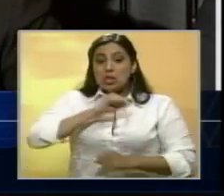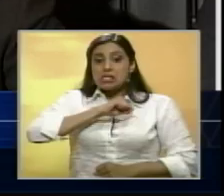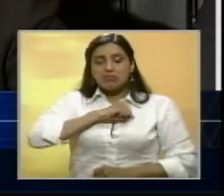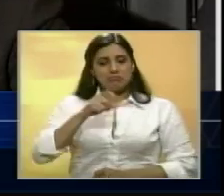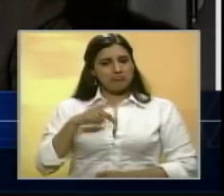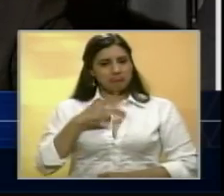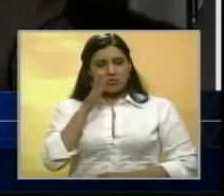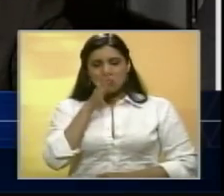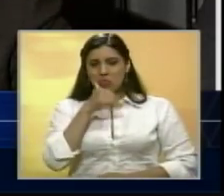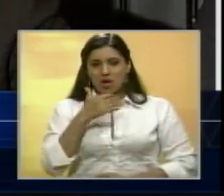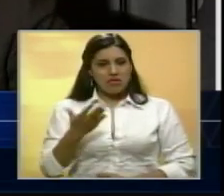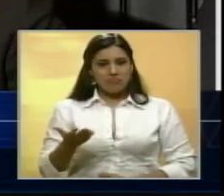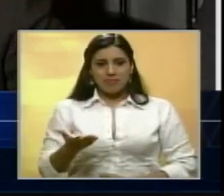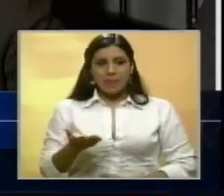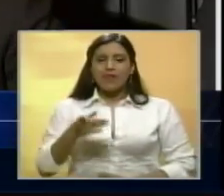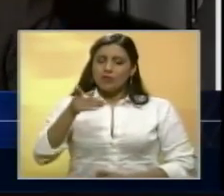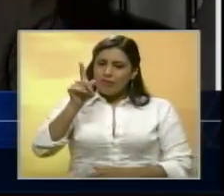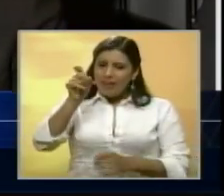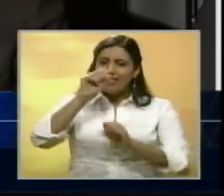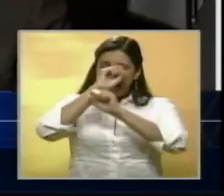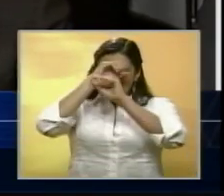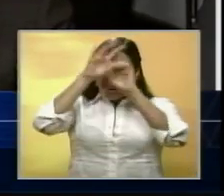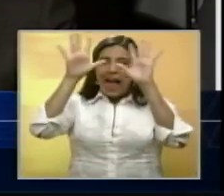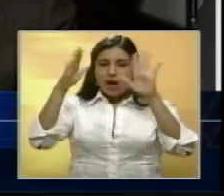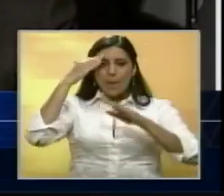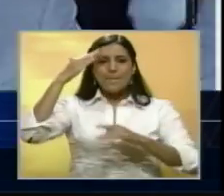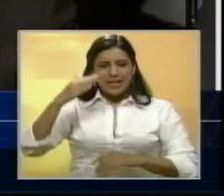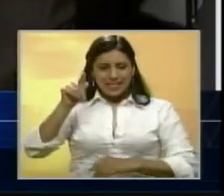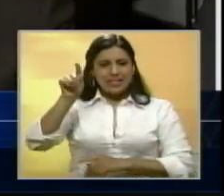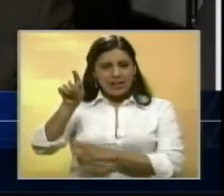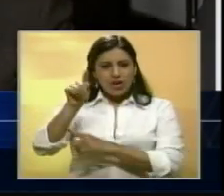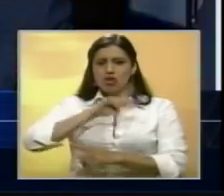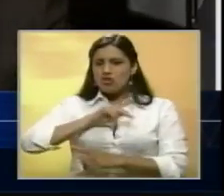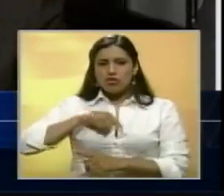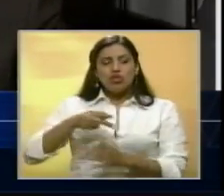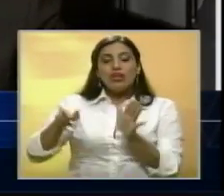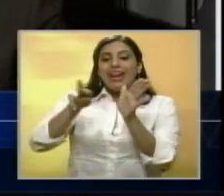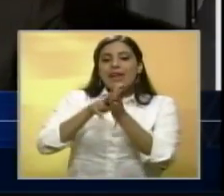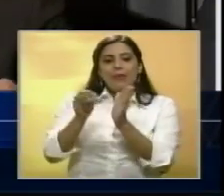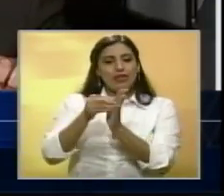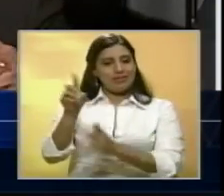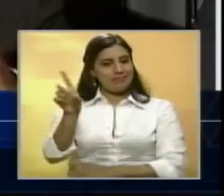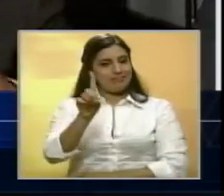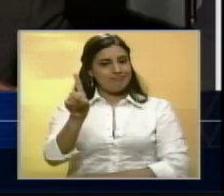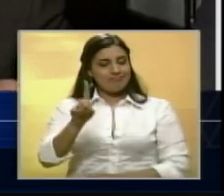asustadizos. Téngalo claro, porque no se lo vamos a volver a repetir.